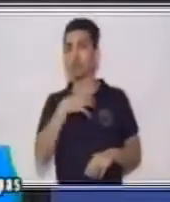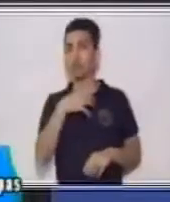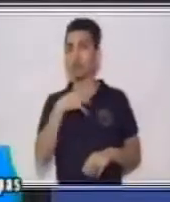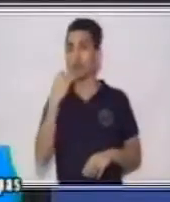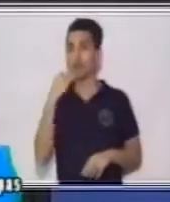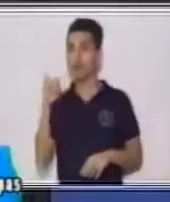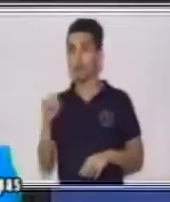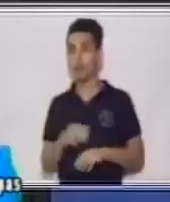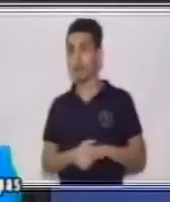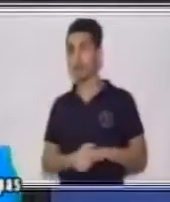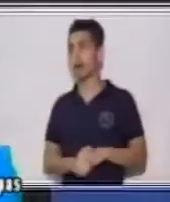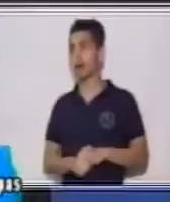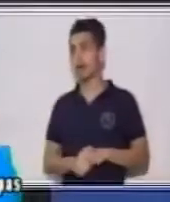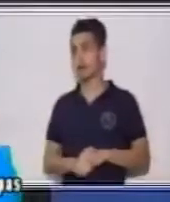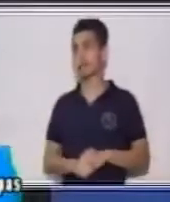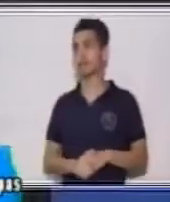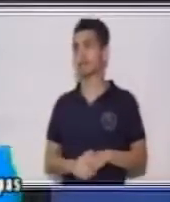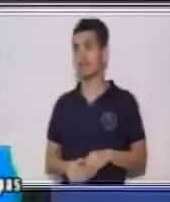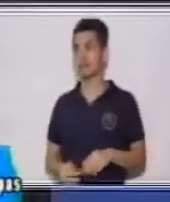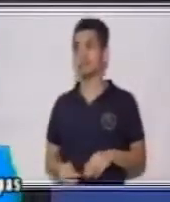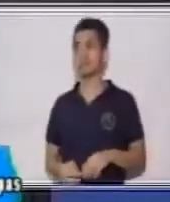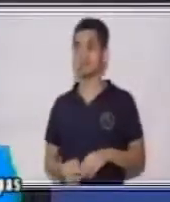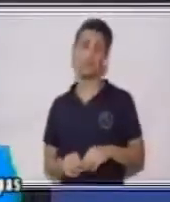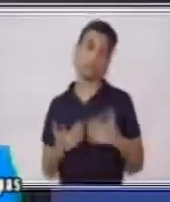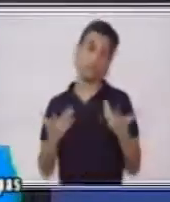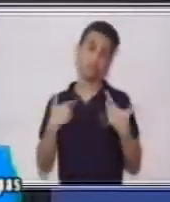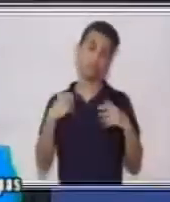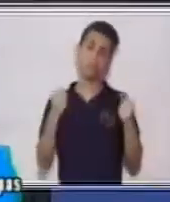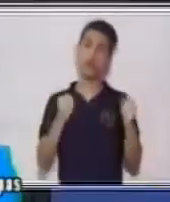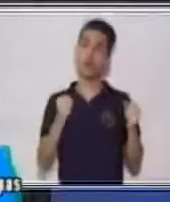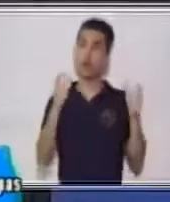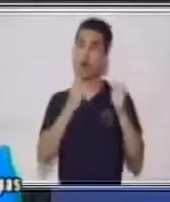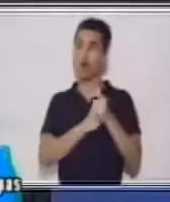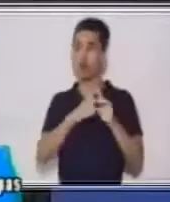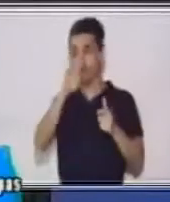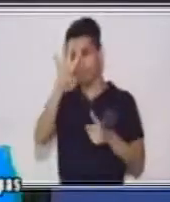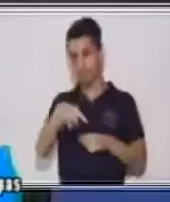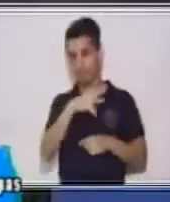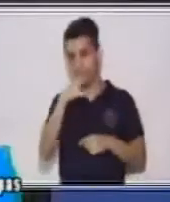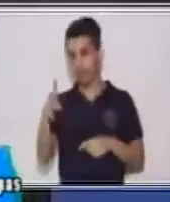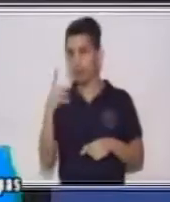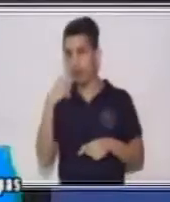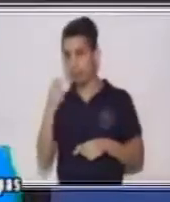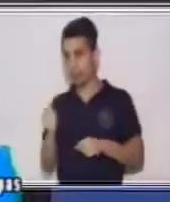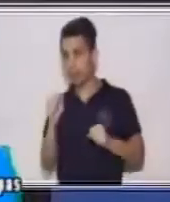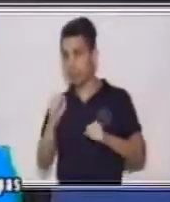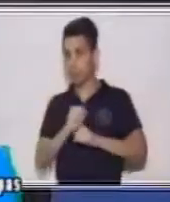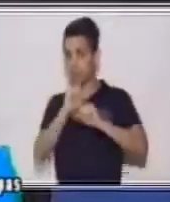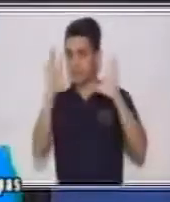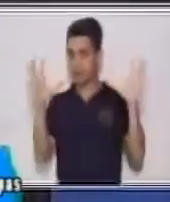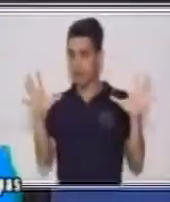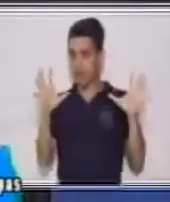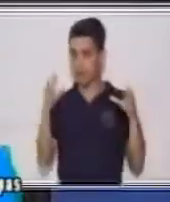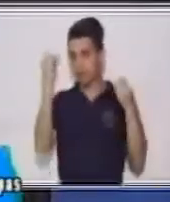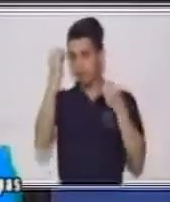vamos a organizar por medio de una tabla para que nuestra información sea más clara y